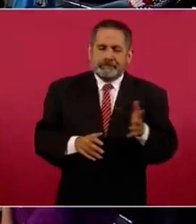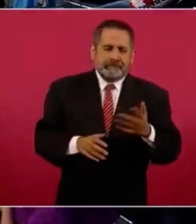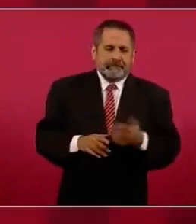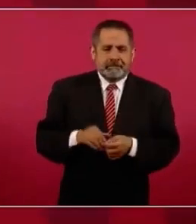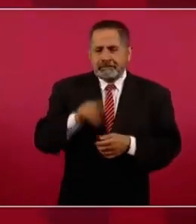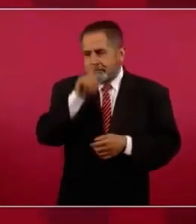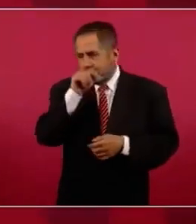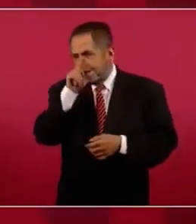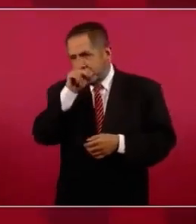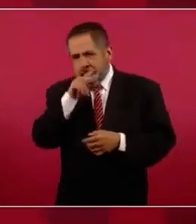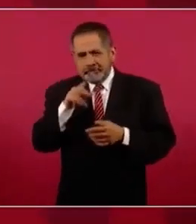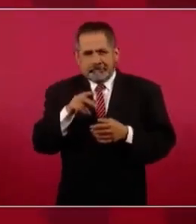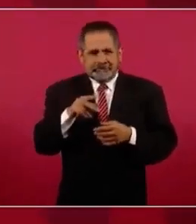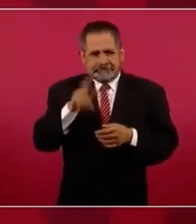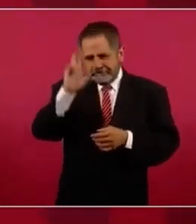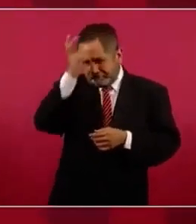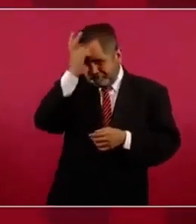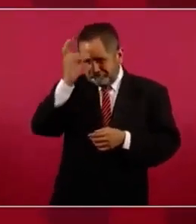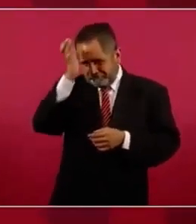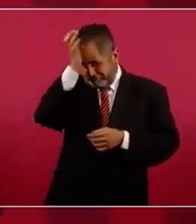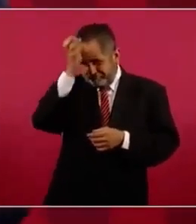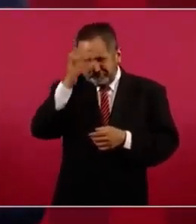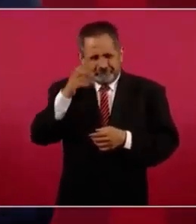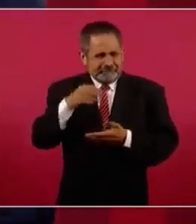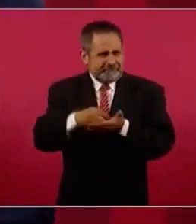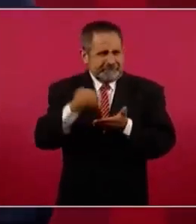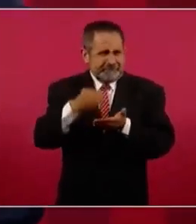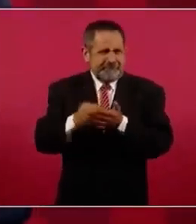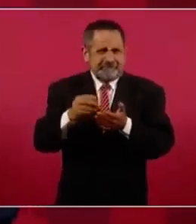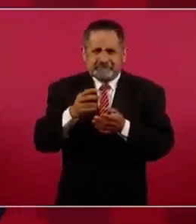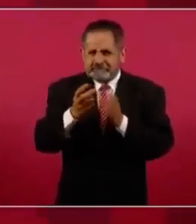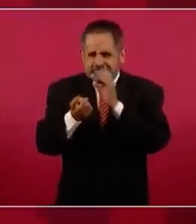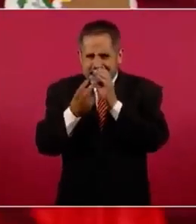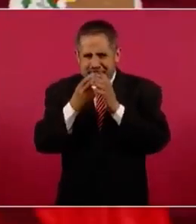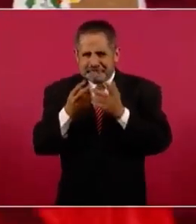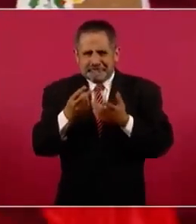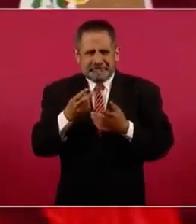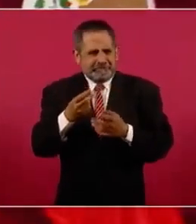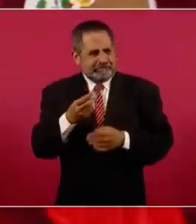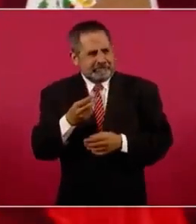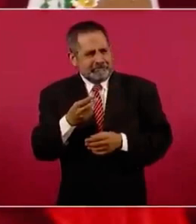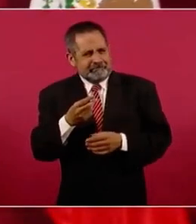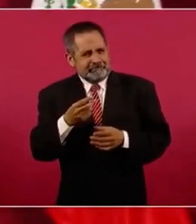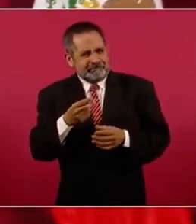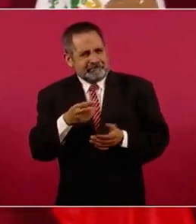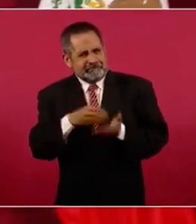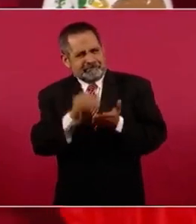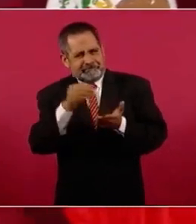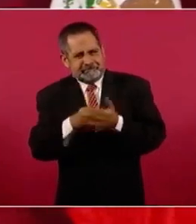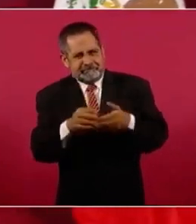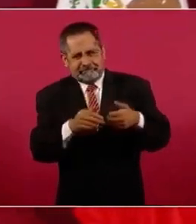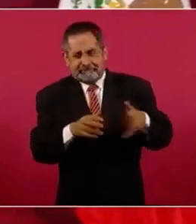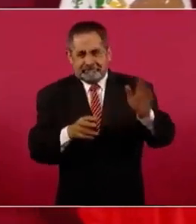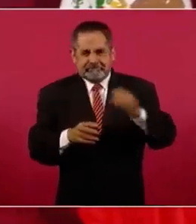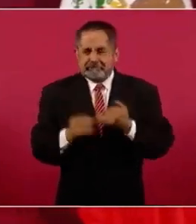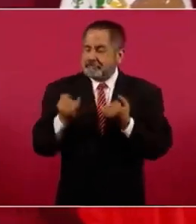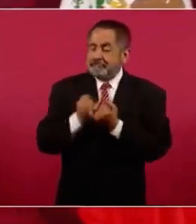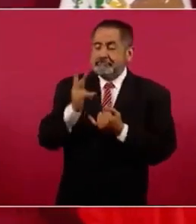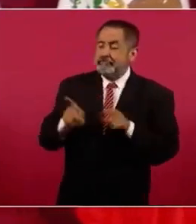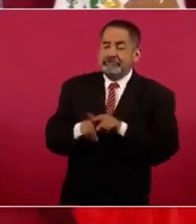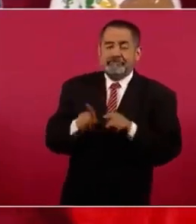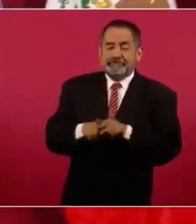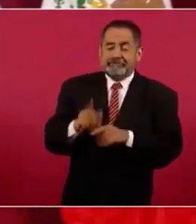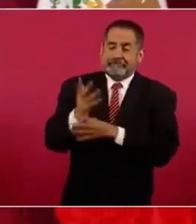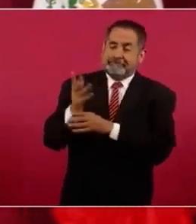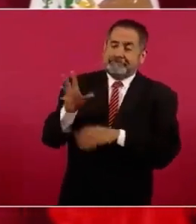pollos, patos, chivos, borregos, puercos, cochinos, marranos. Ya estoy como Fox.